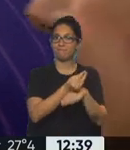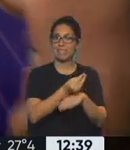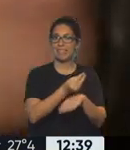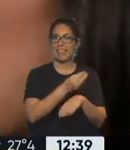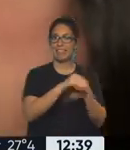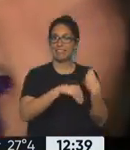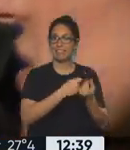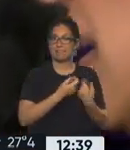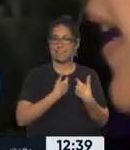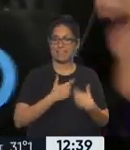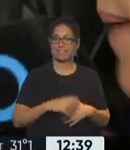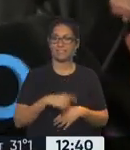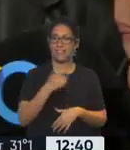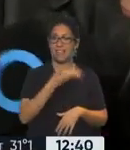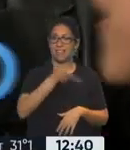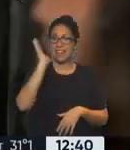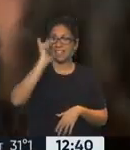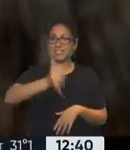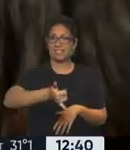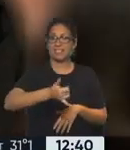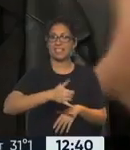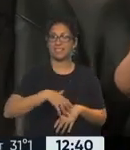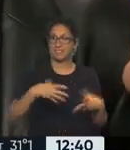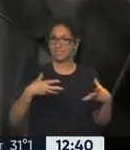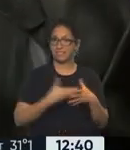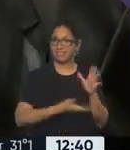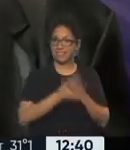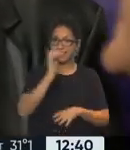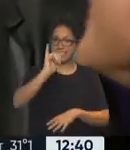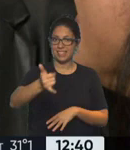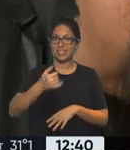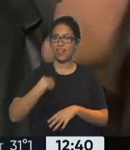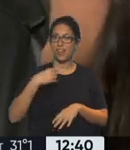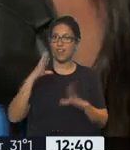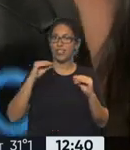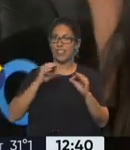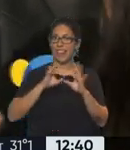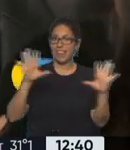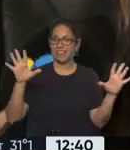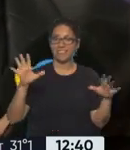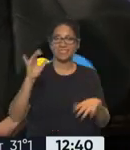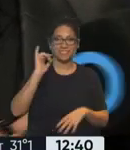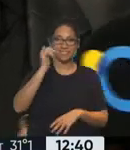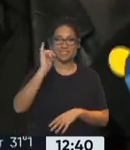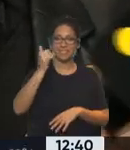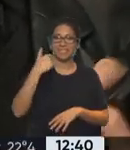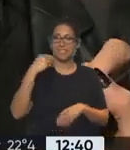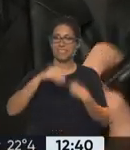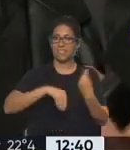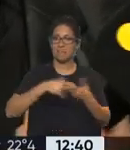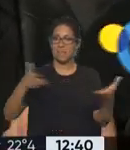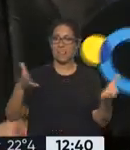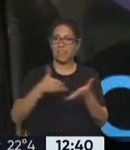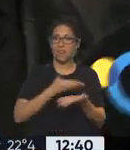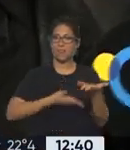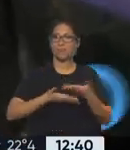familia. Hoy te dejaron salir, la plana menor. Sí, total, noche libre. Es una gran alegría celebrar en familia. Y la familia,